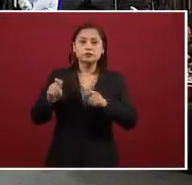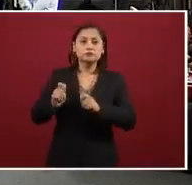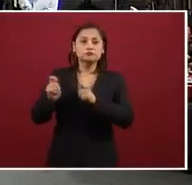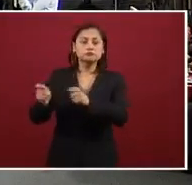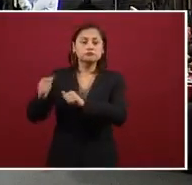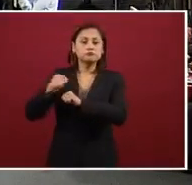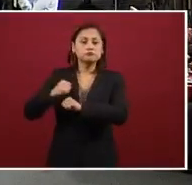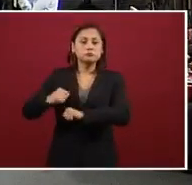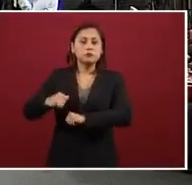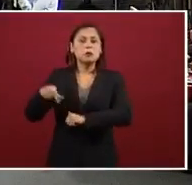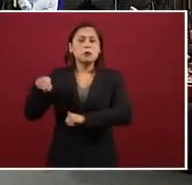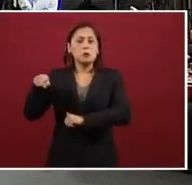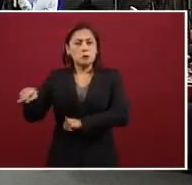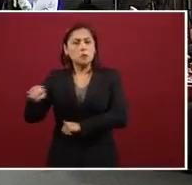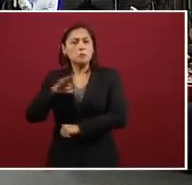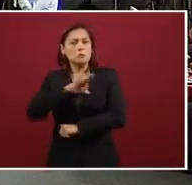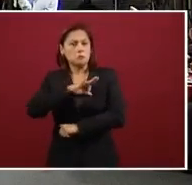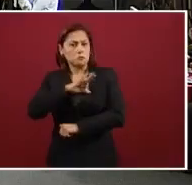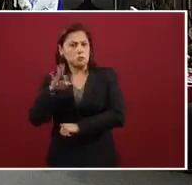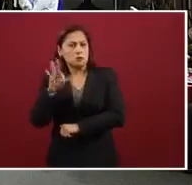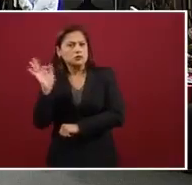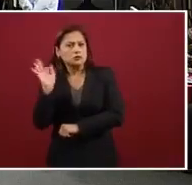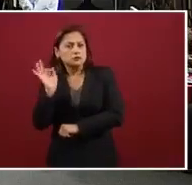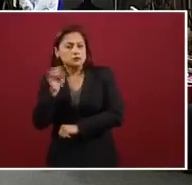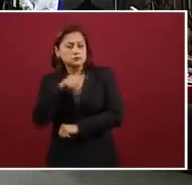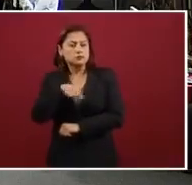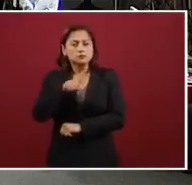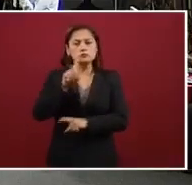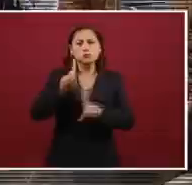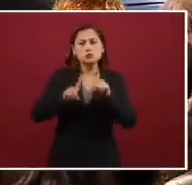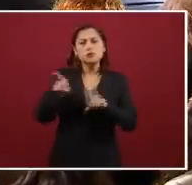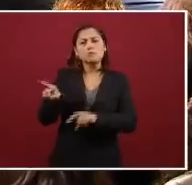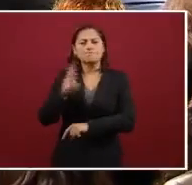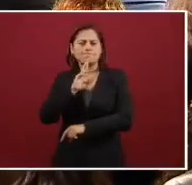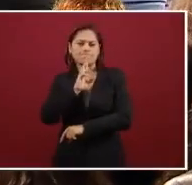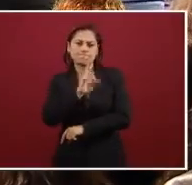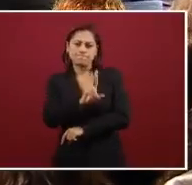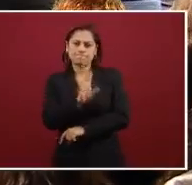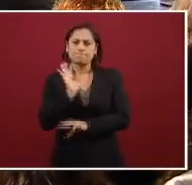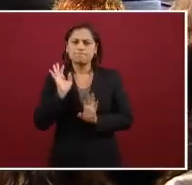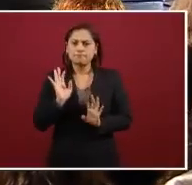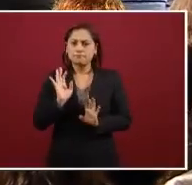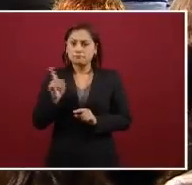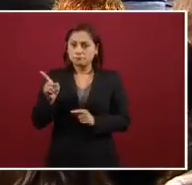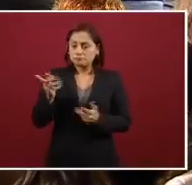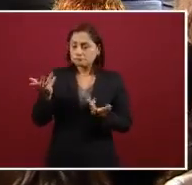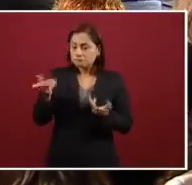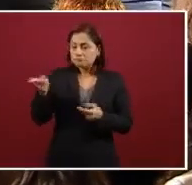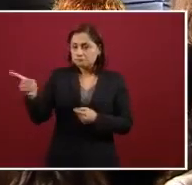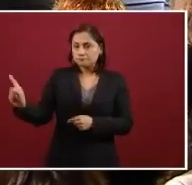responsables podrían responder. Eso es todo y a ver, Marcelo.